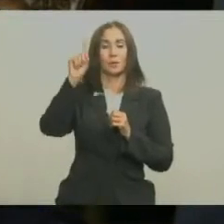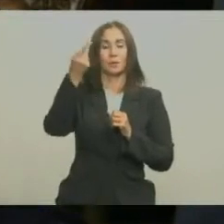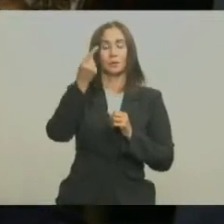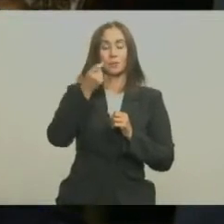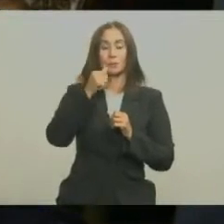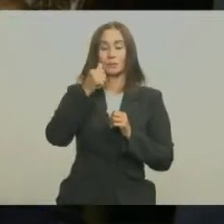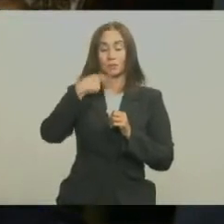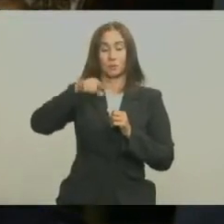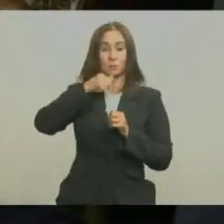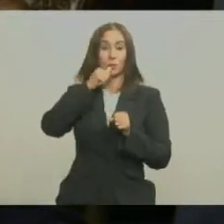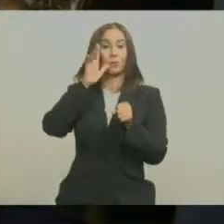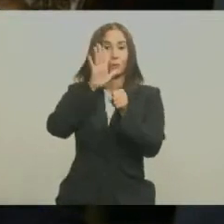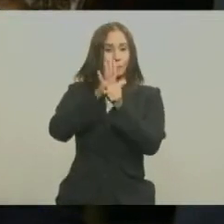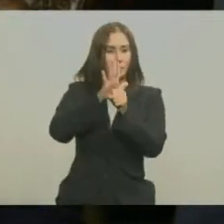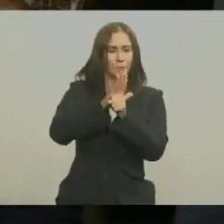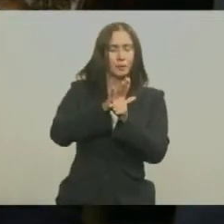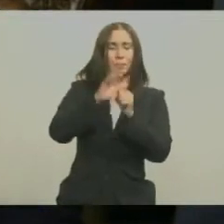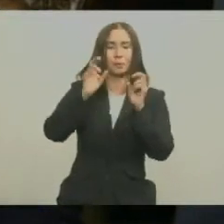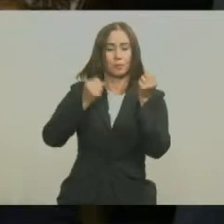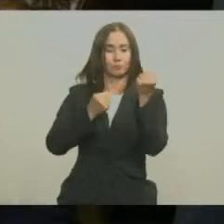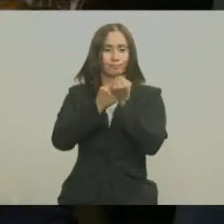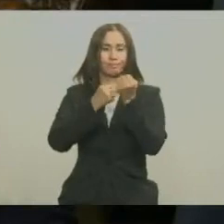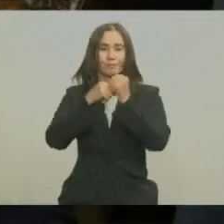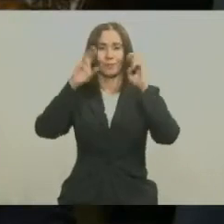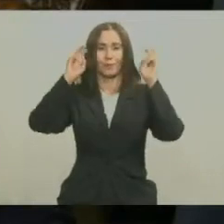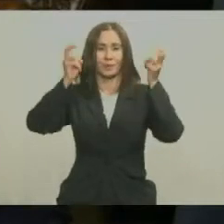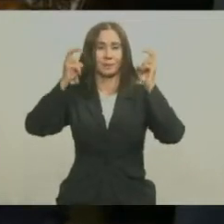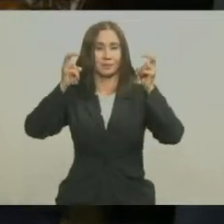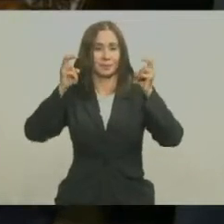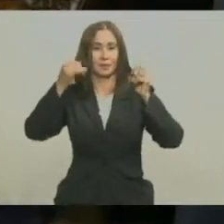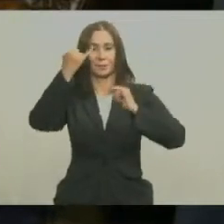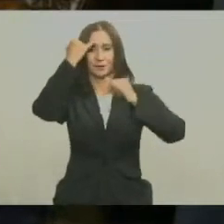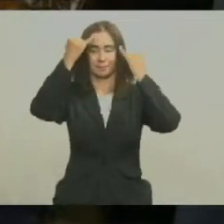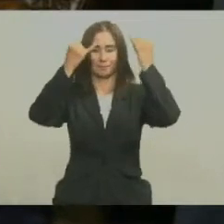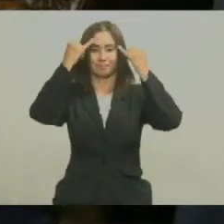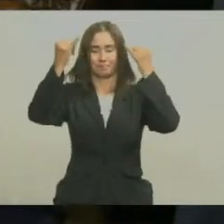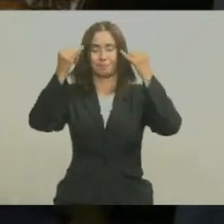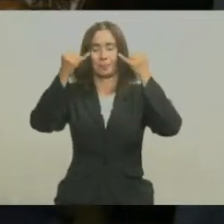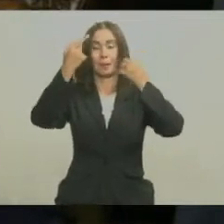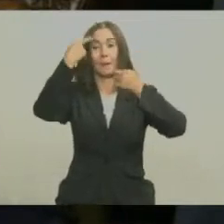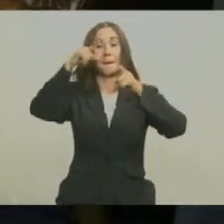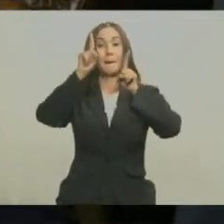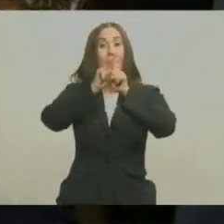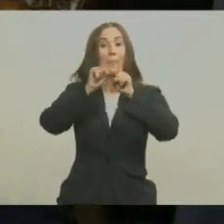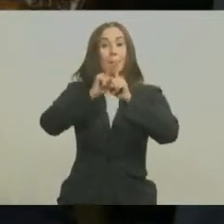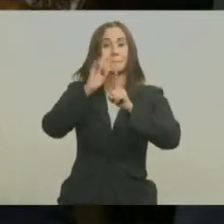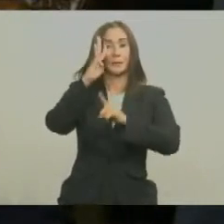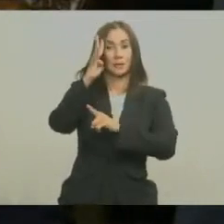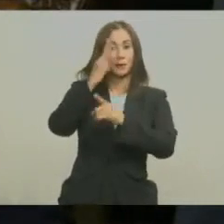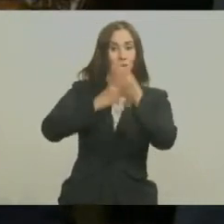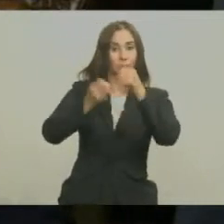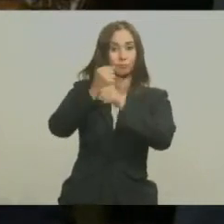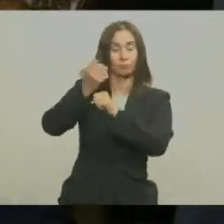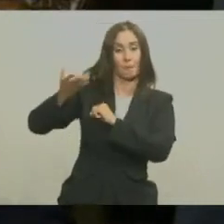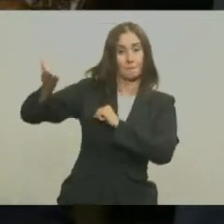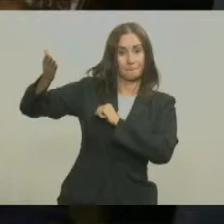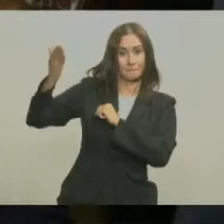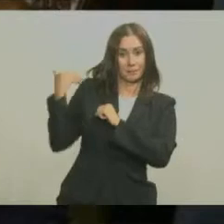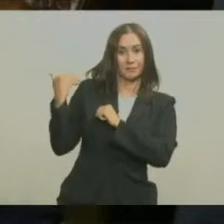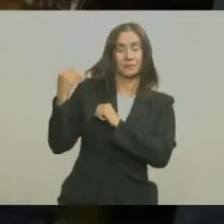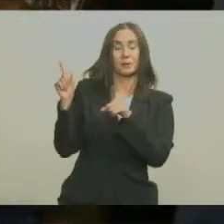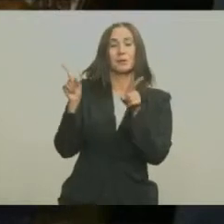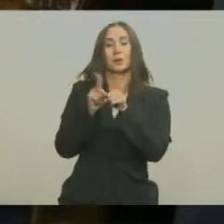hacemos compromisarios de esta iniciativa, sino que también en el periodo pasado hicimos causa